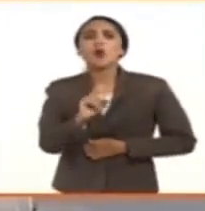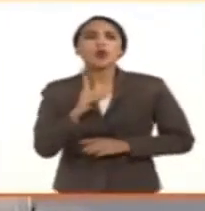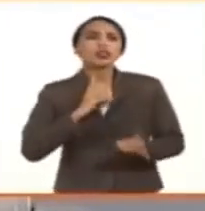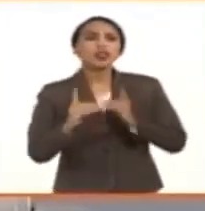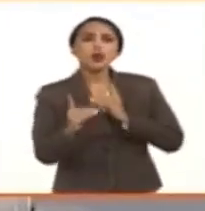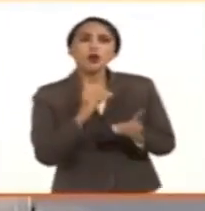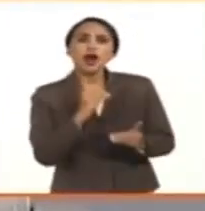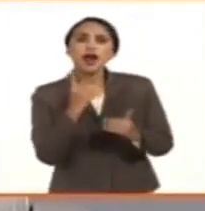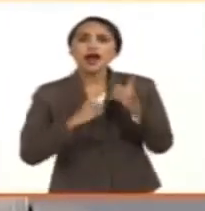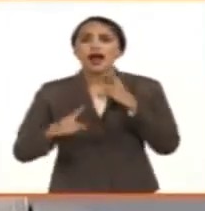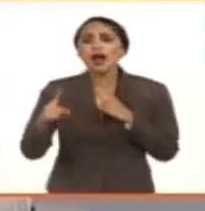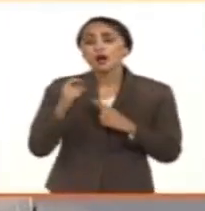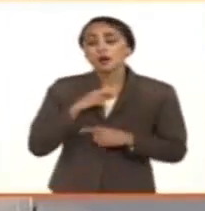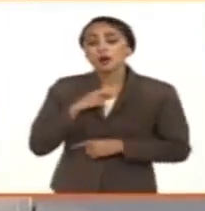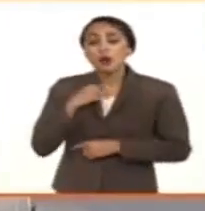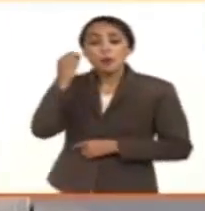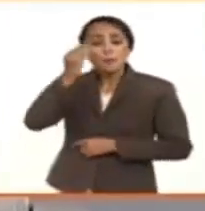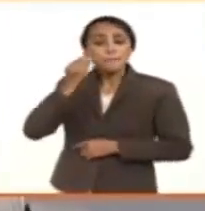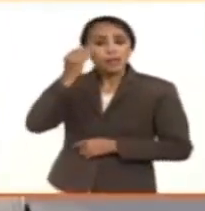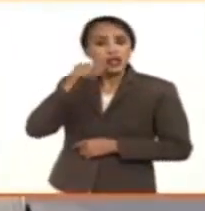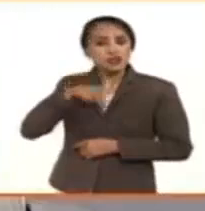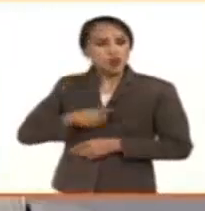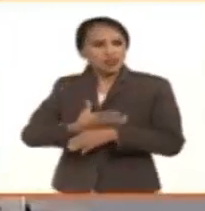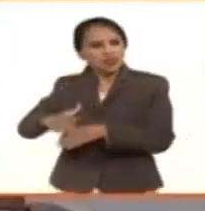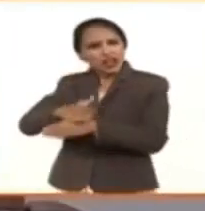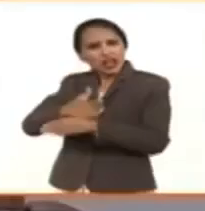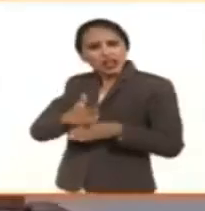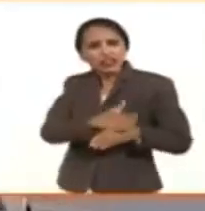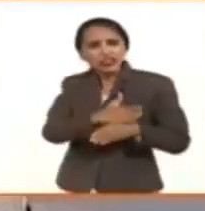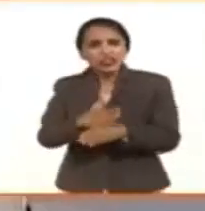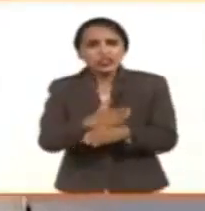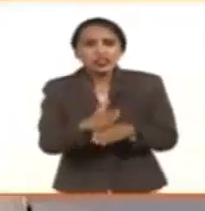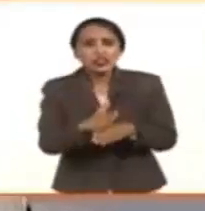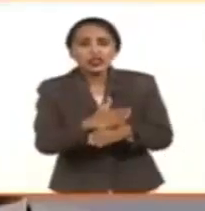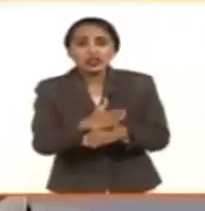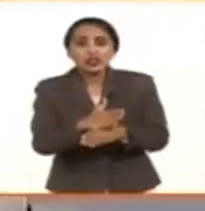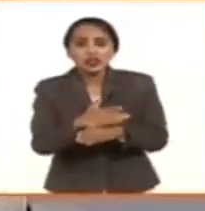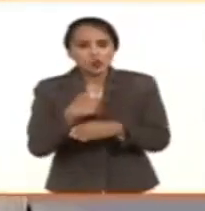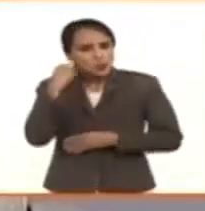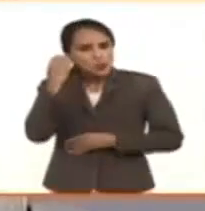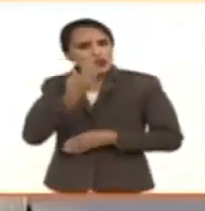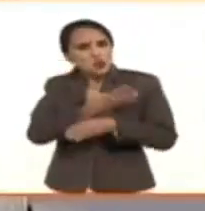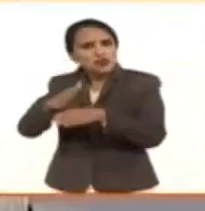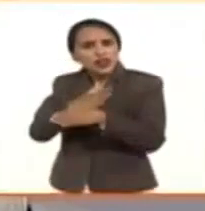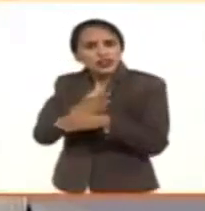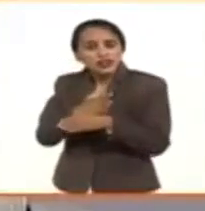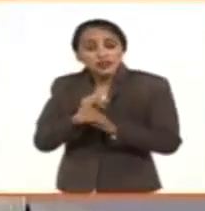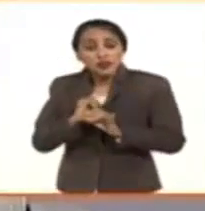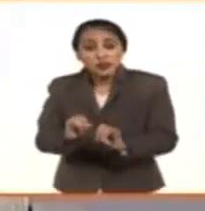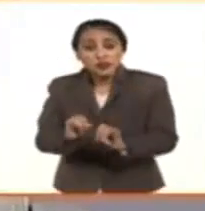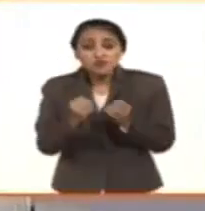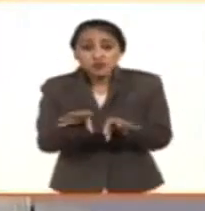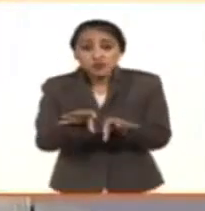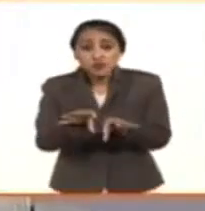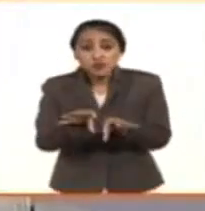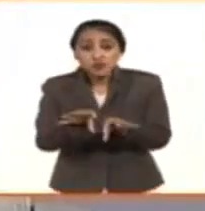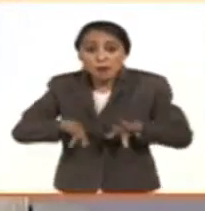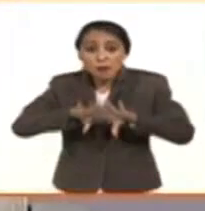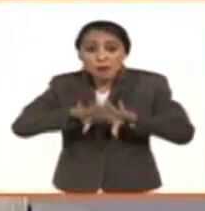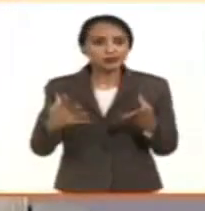distinta a la que se impone desde las grandes cadenas es absolutamente arrasada o sea no hay derecho ni siquiera a